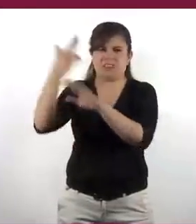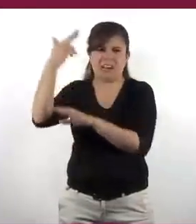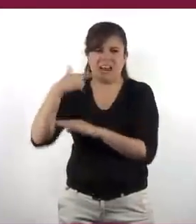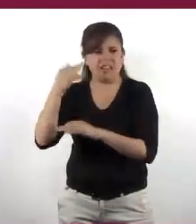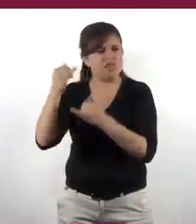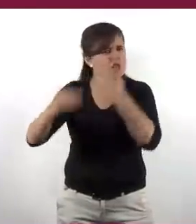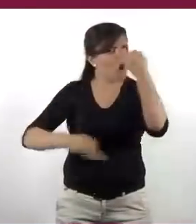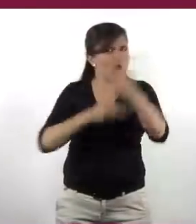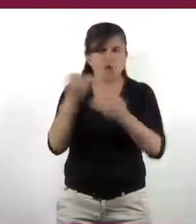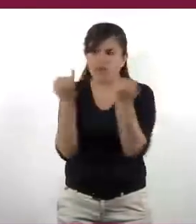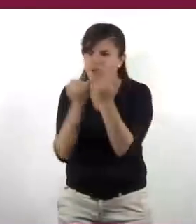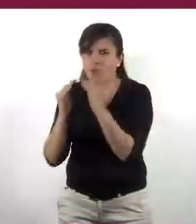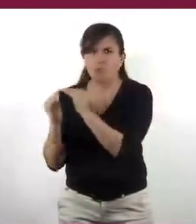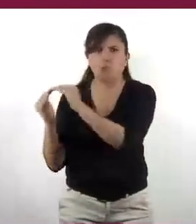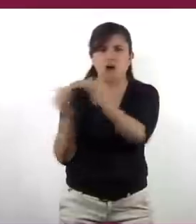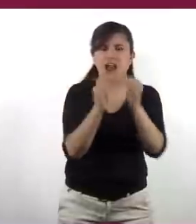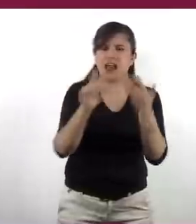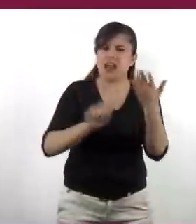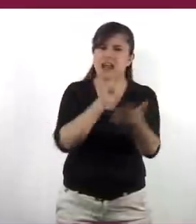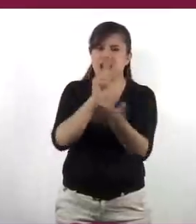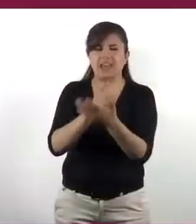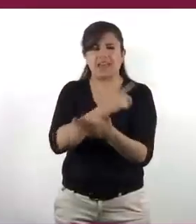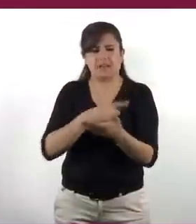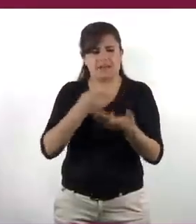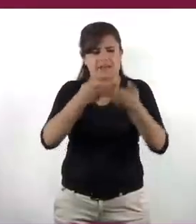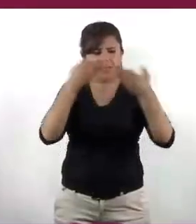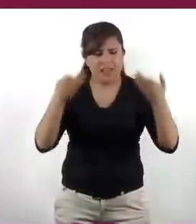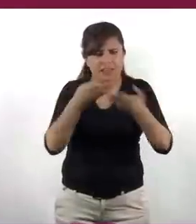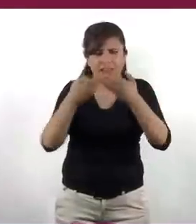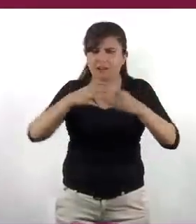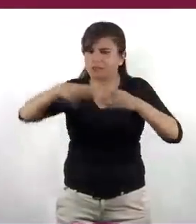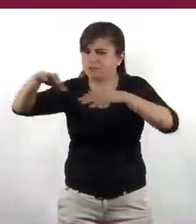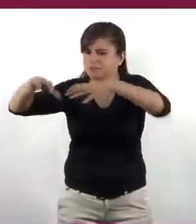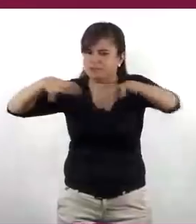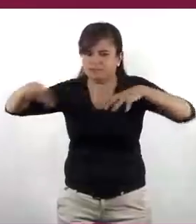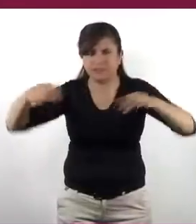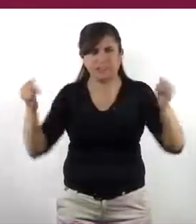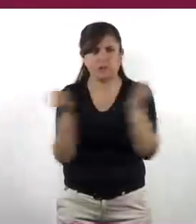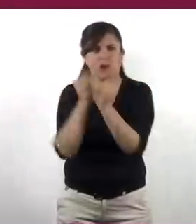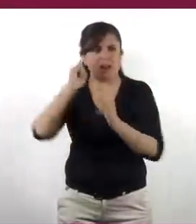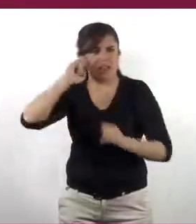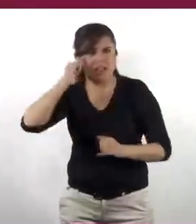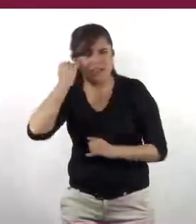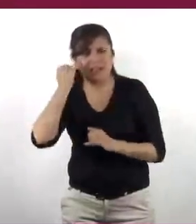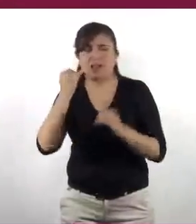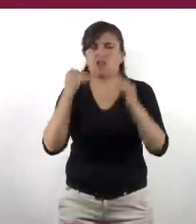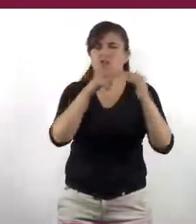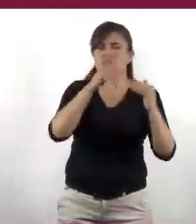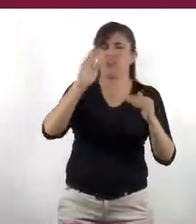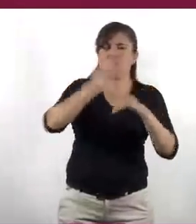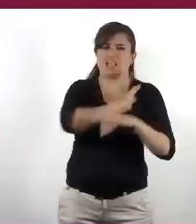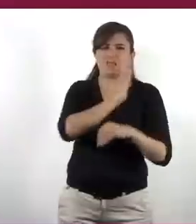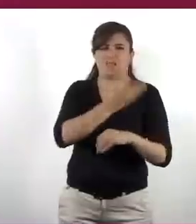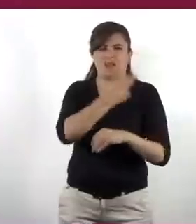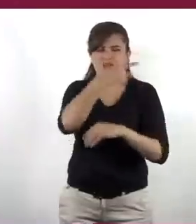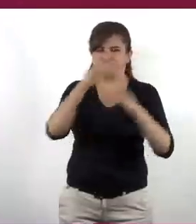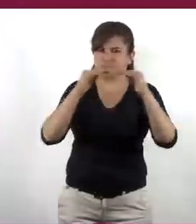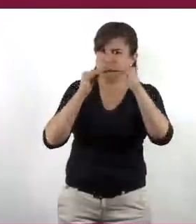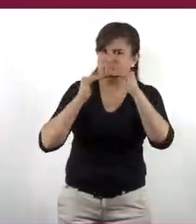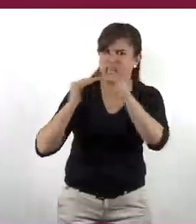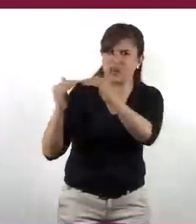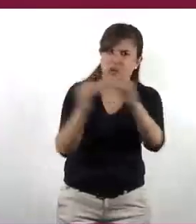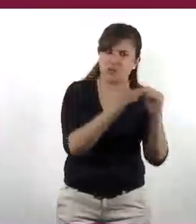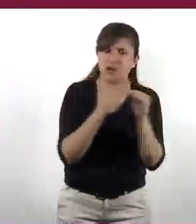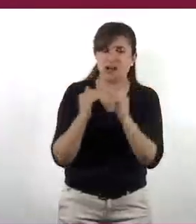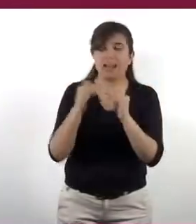iguales ante la ley y repartir las tierras de las comunidades indígenas. Contra el despotismo político apoyaban